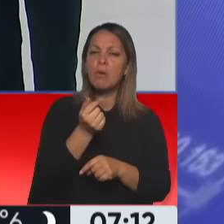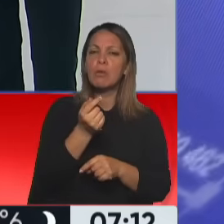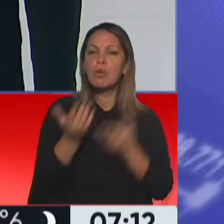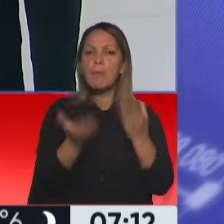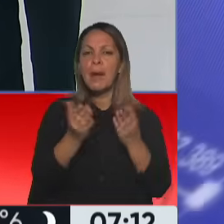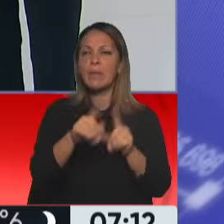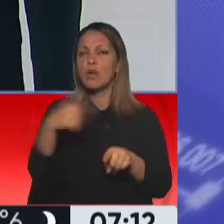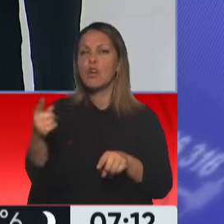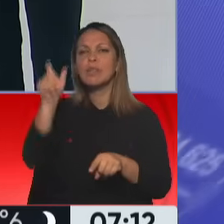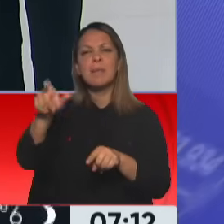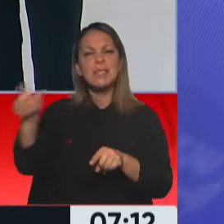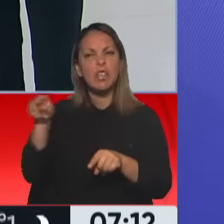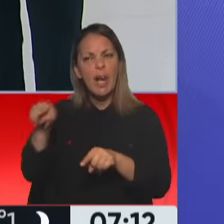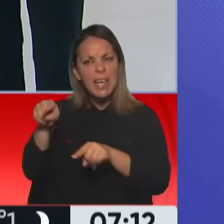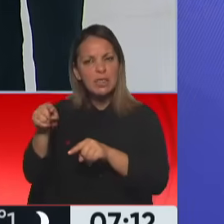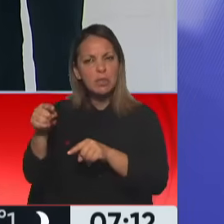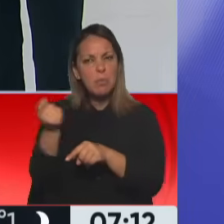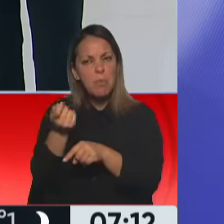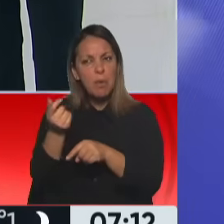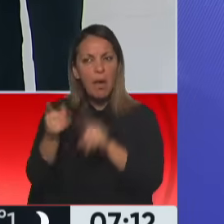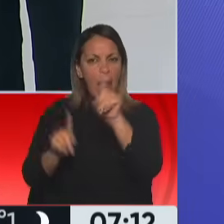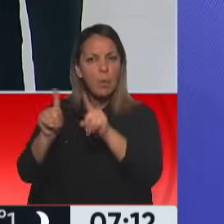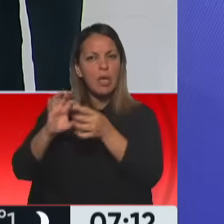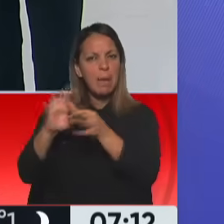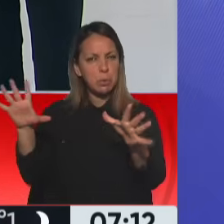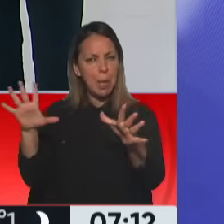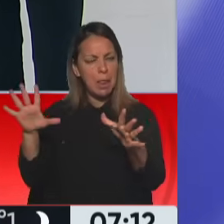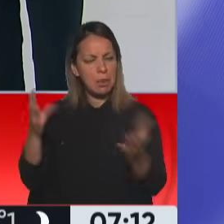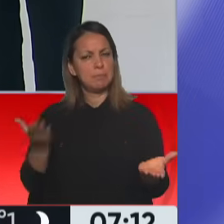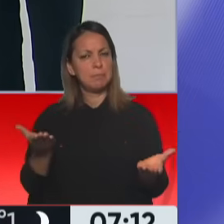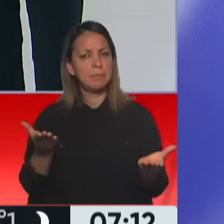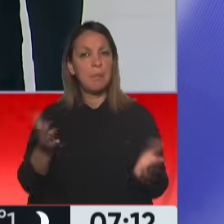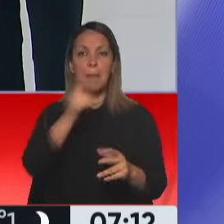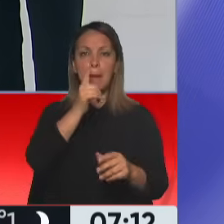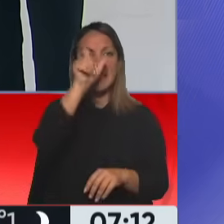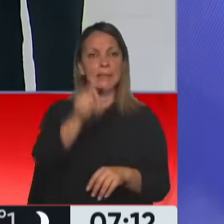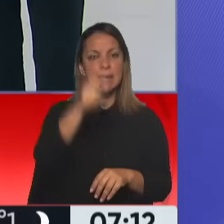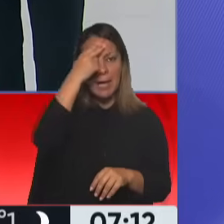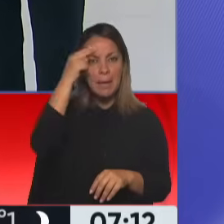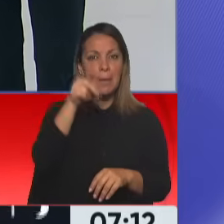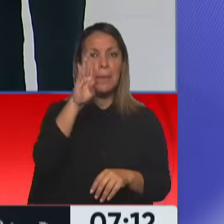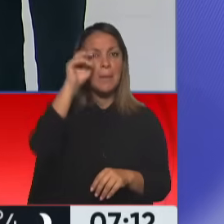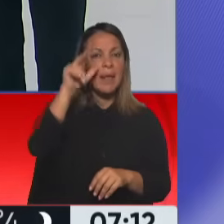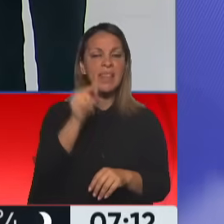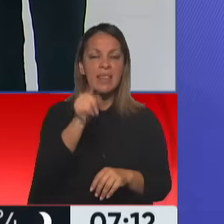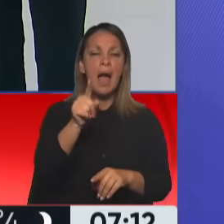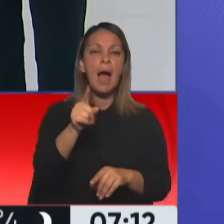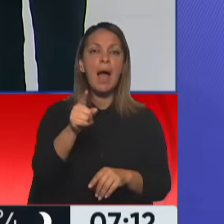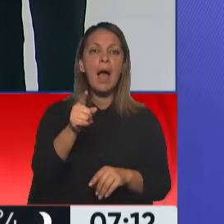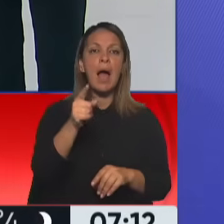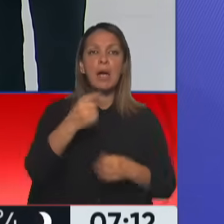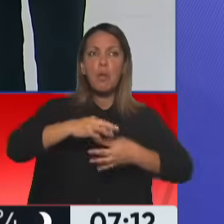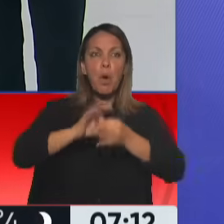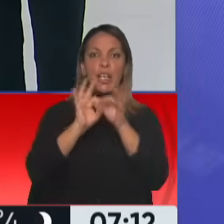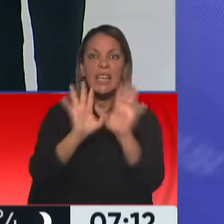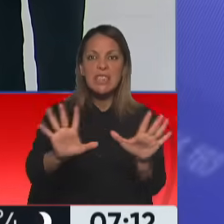sentados en el banquillo de los acusados, que fueron absueltos? Daría la sensación de que Brenda Agüero hizo lo que quiso y nadie la controló y no hay condena